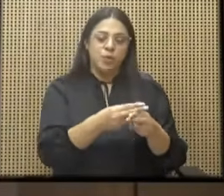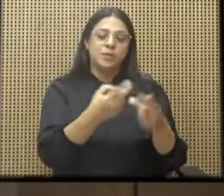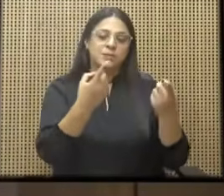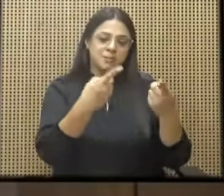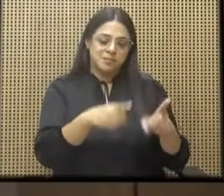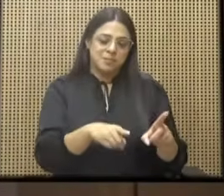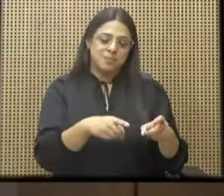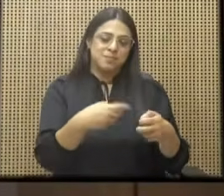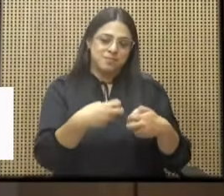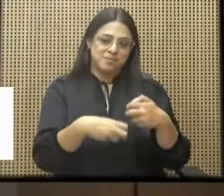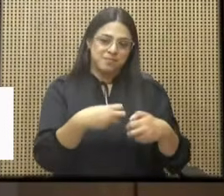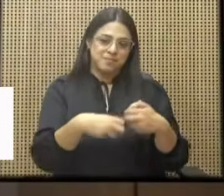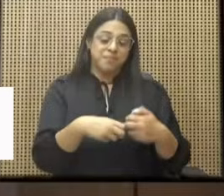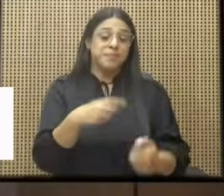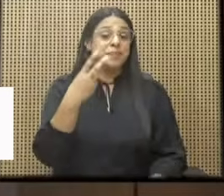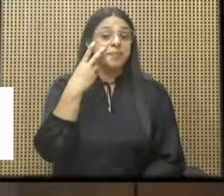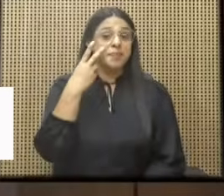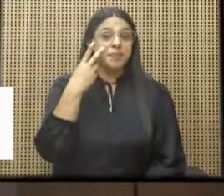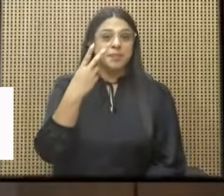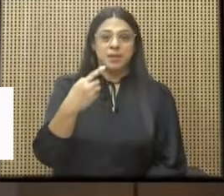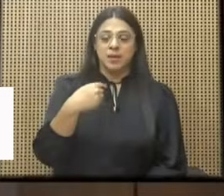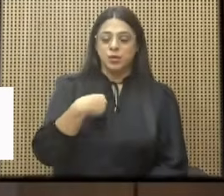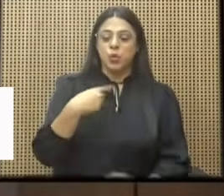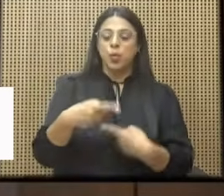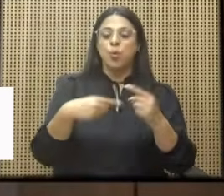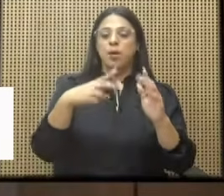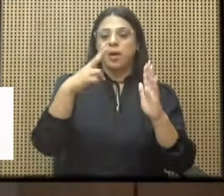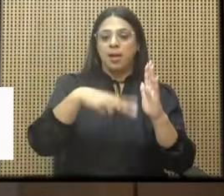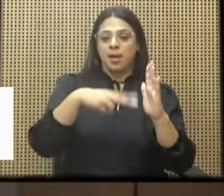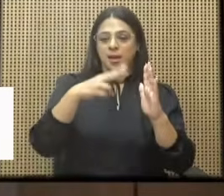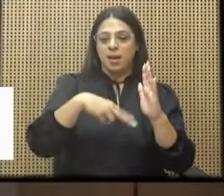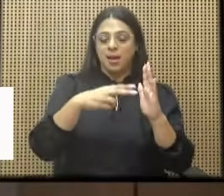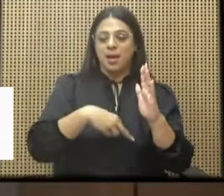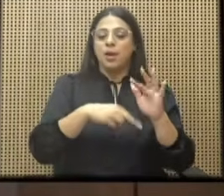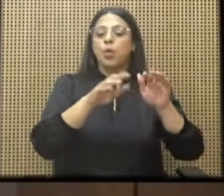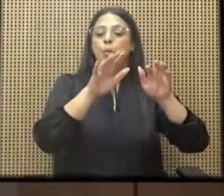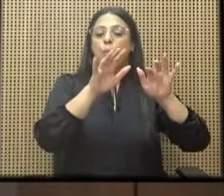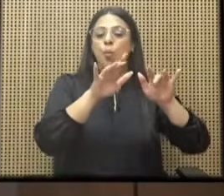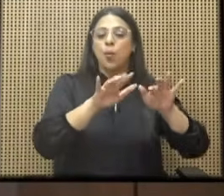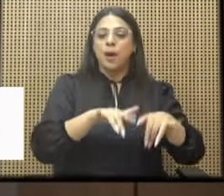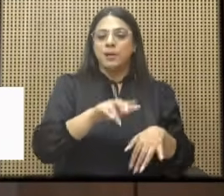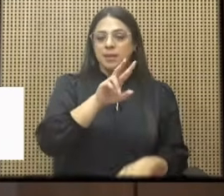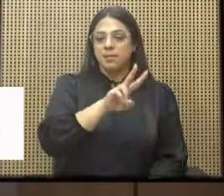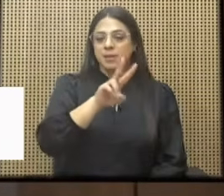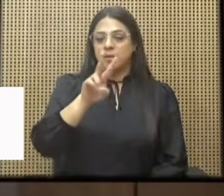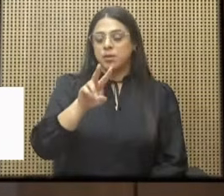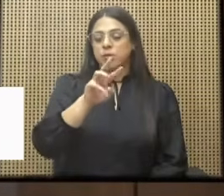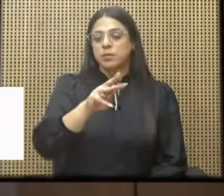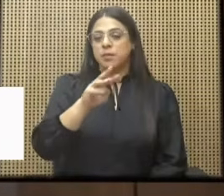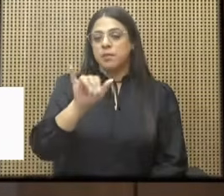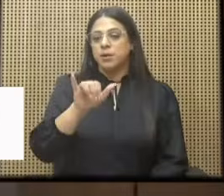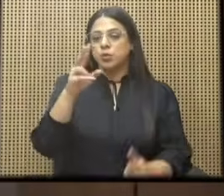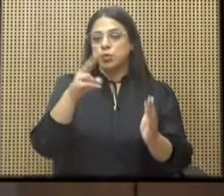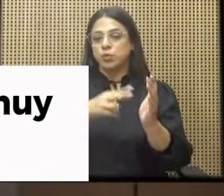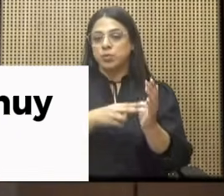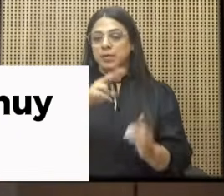leer un acta del 22 de mayo del 2003,